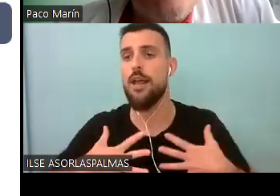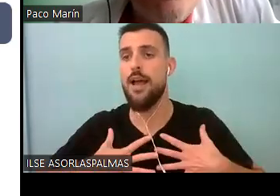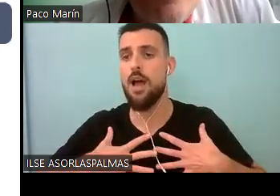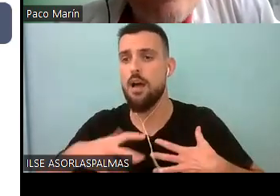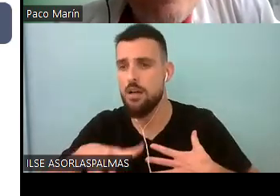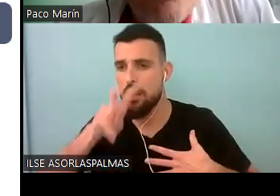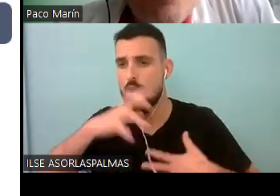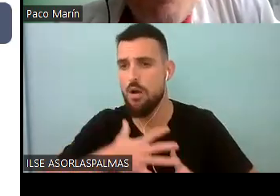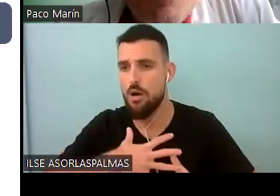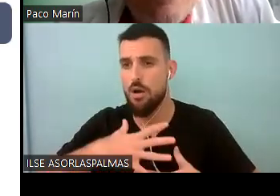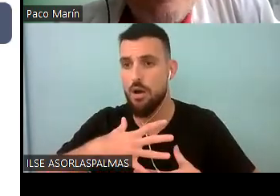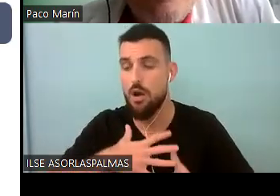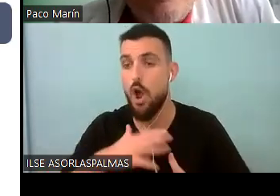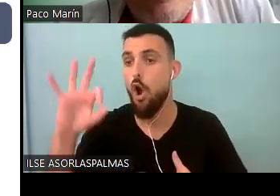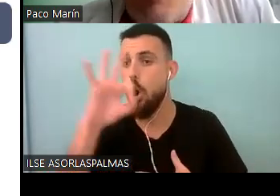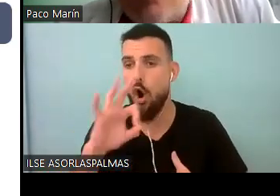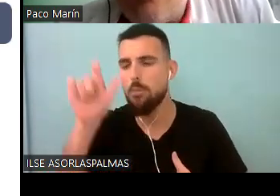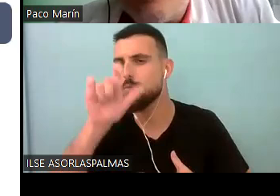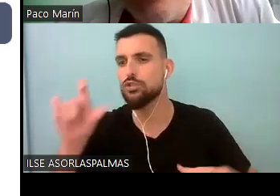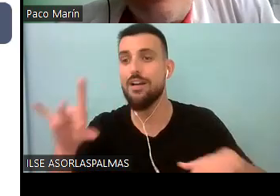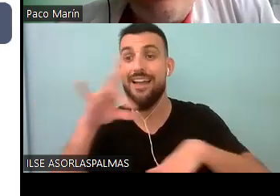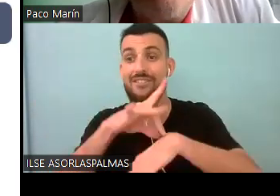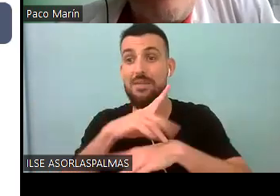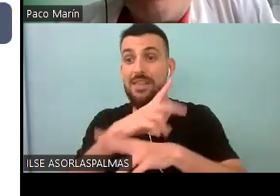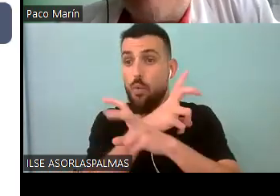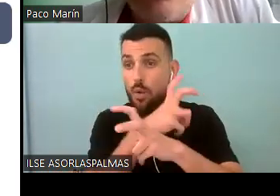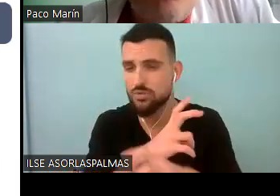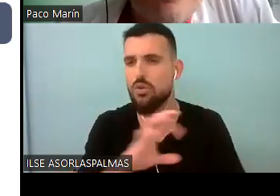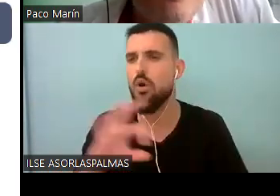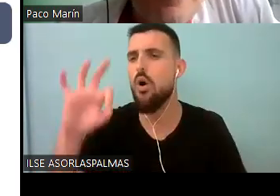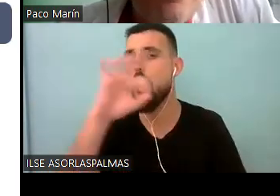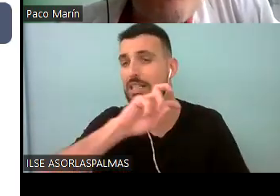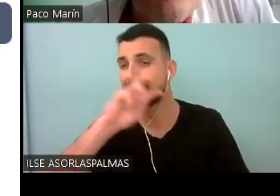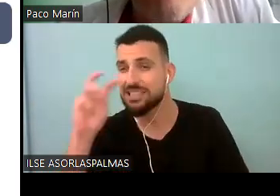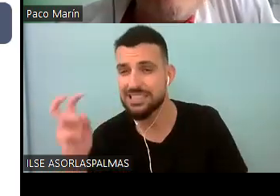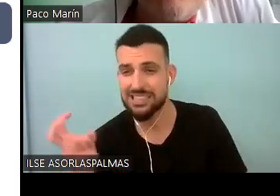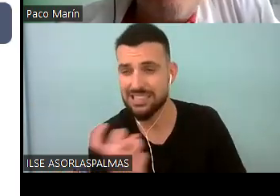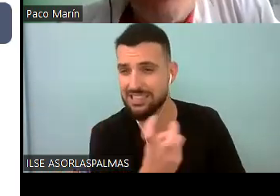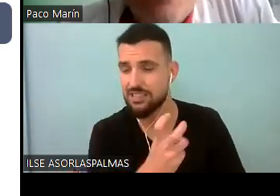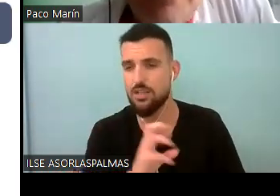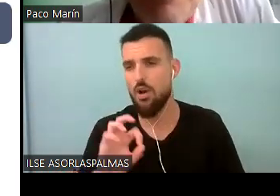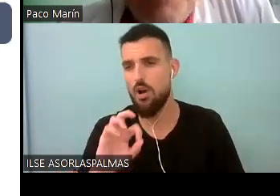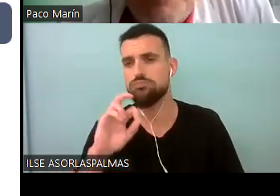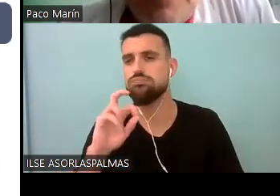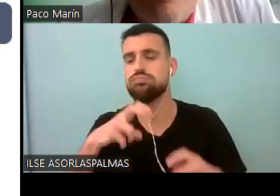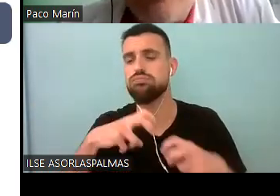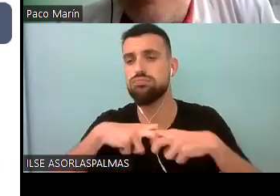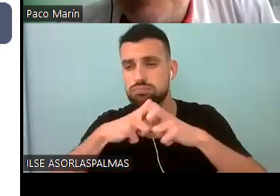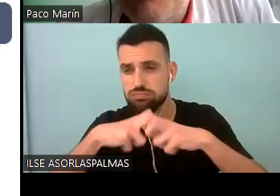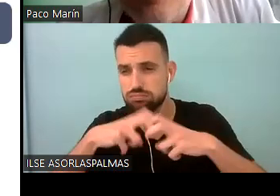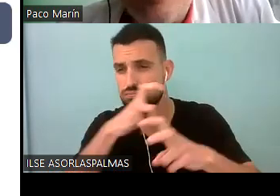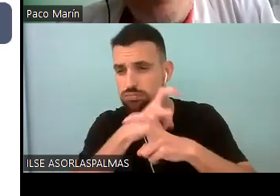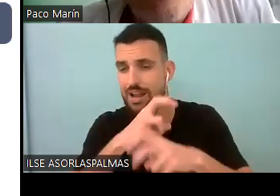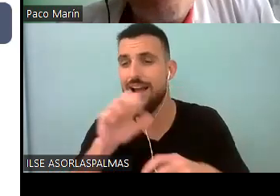personas que han tenido alguna enfermedad reumatológica, a esta edad una espondilitis anquilosante, una artritis reumatoide, quizás